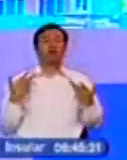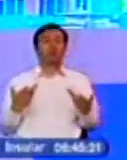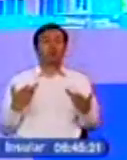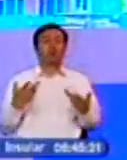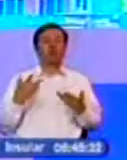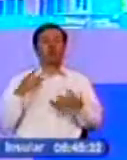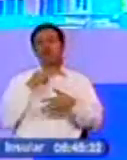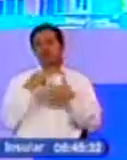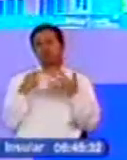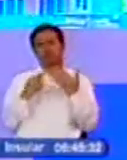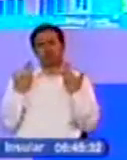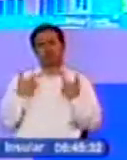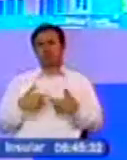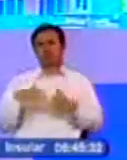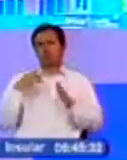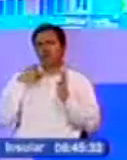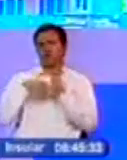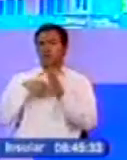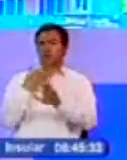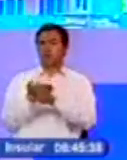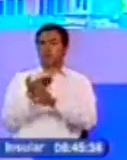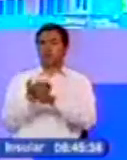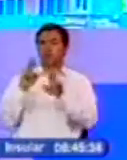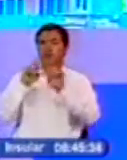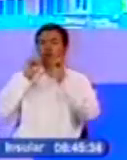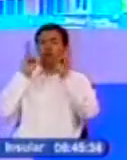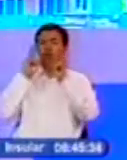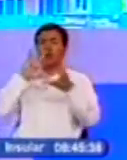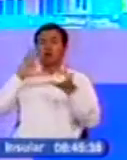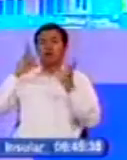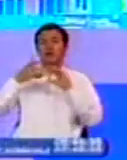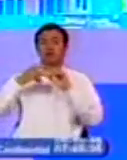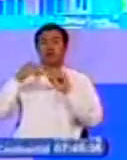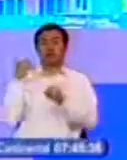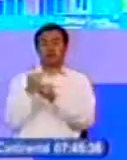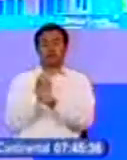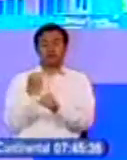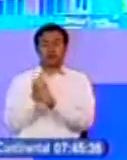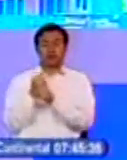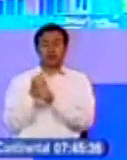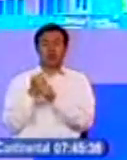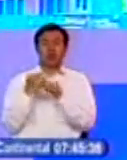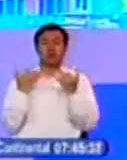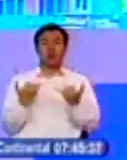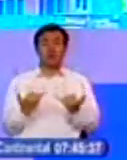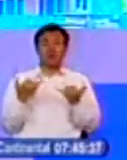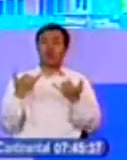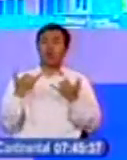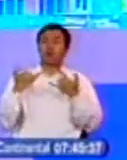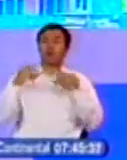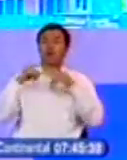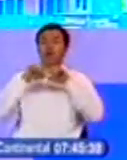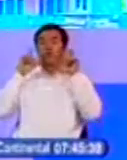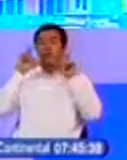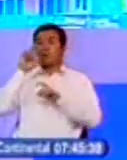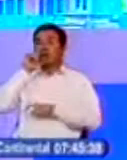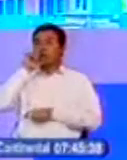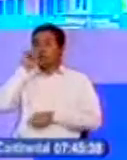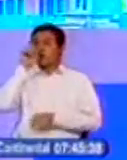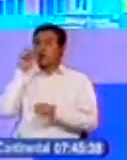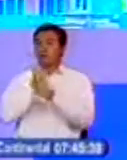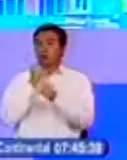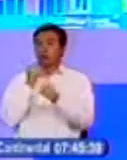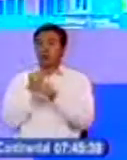Bueno, hay varios mecanismos y uno de los que hemos planteado es este tema de la adaptabilidad laboral. El mercado laboral, la norma laboral en el país ha